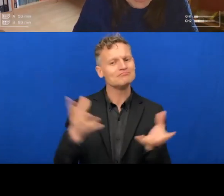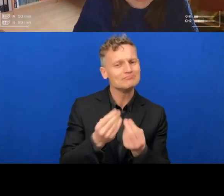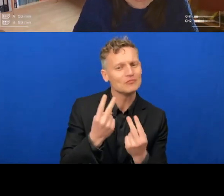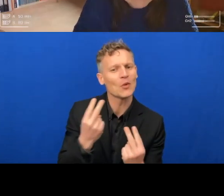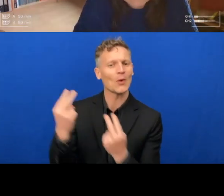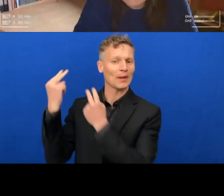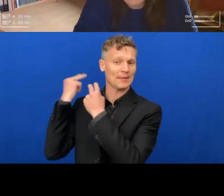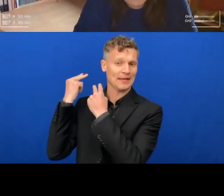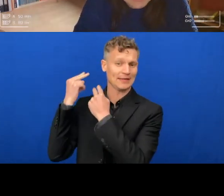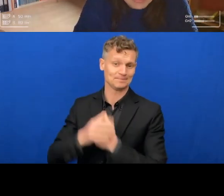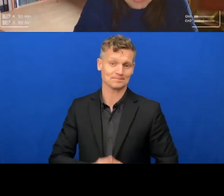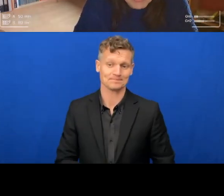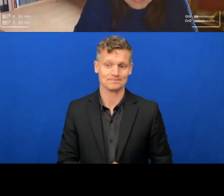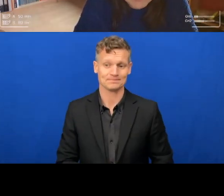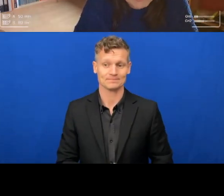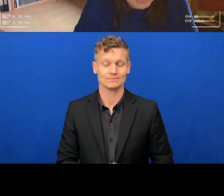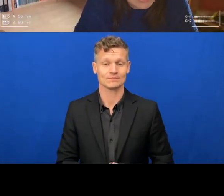de manera